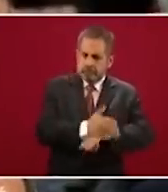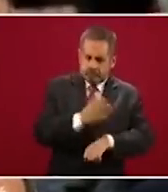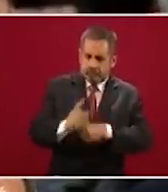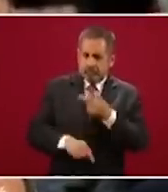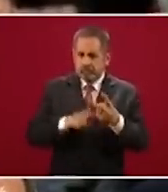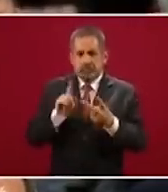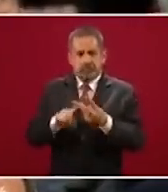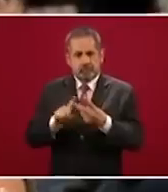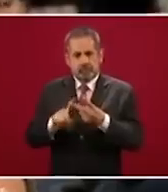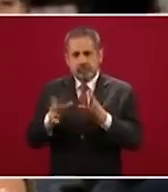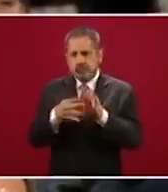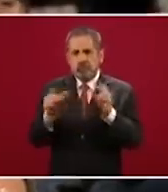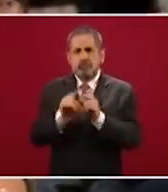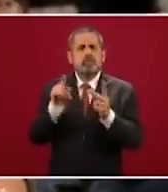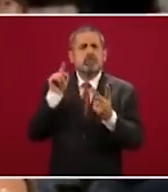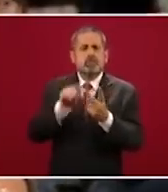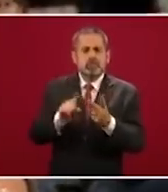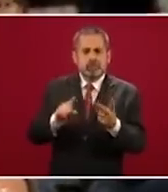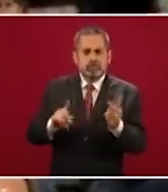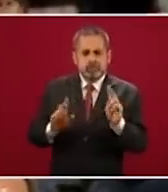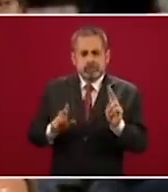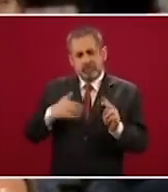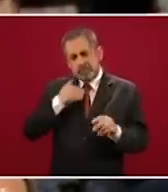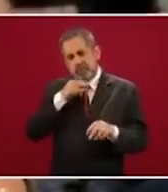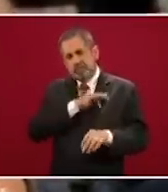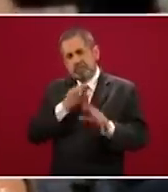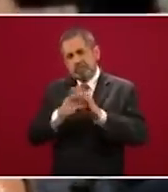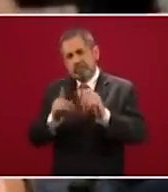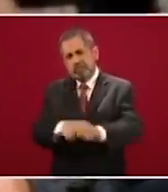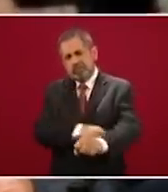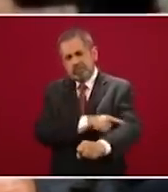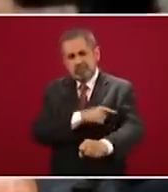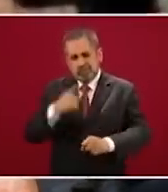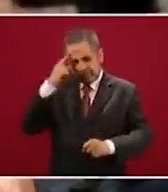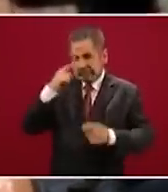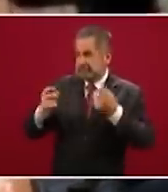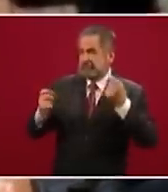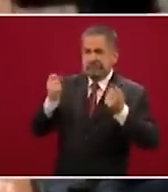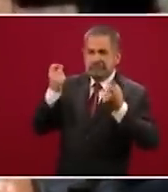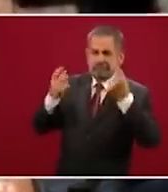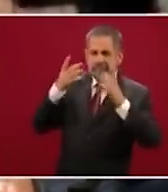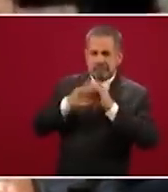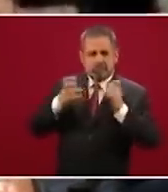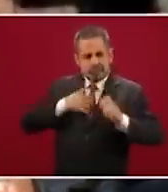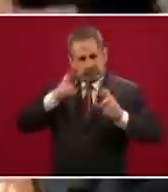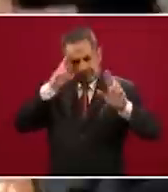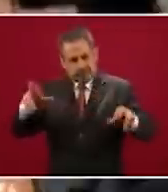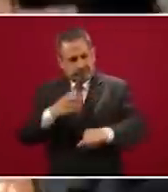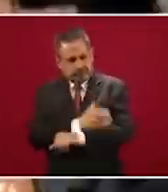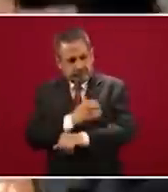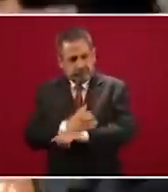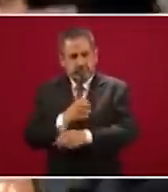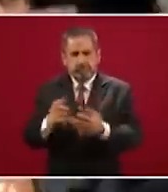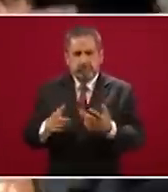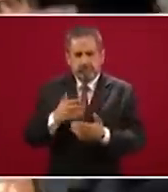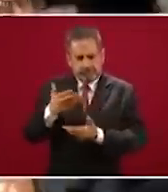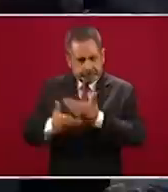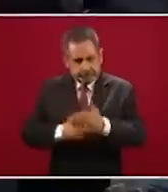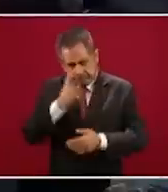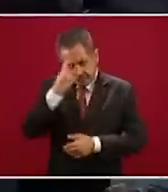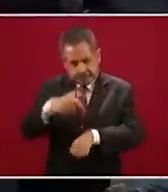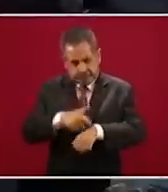dos, nada más muy puntual ya, porque me podría extender mucho y luego causa mucho escozor, y por respeto a los compañeros y al tiempo de